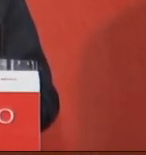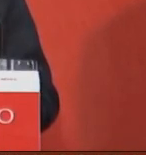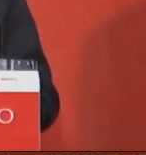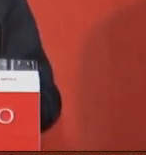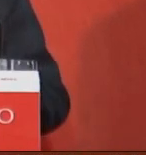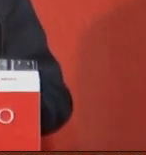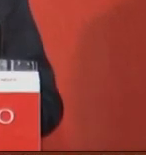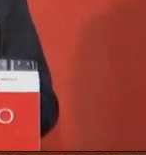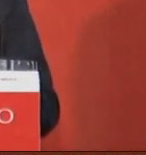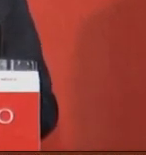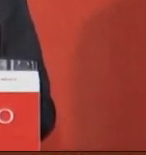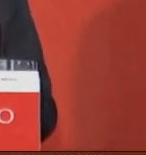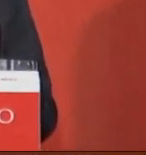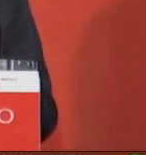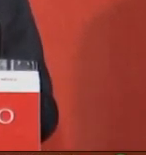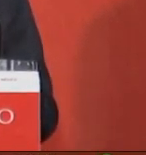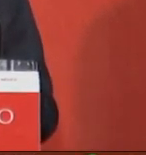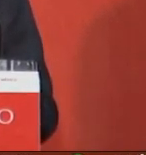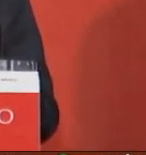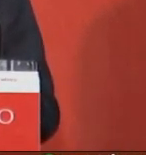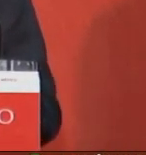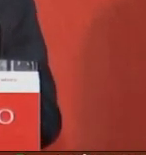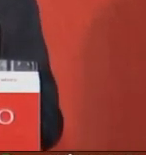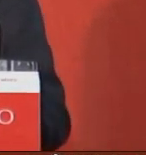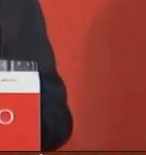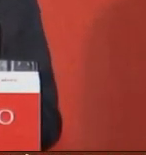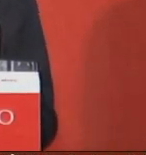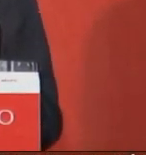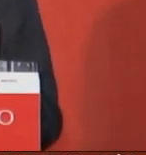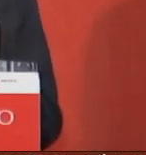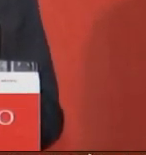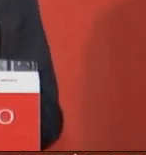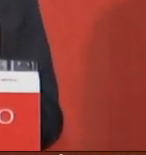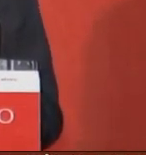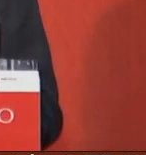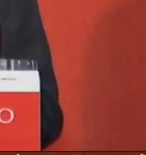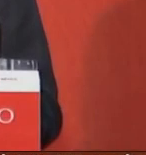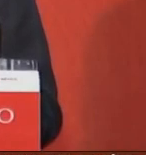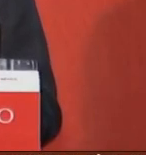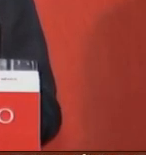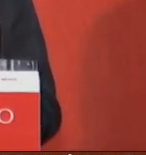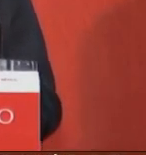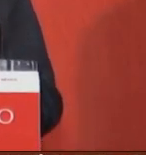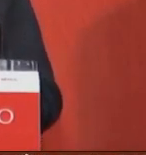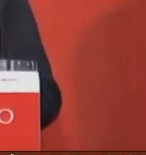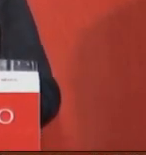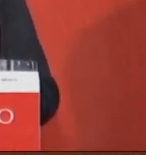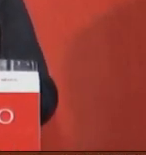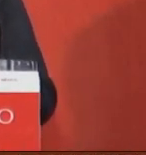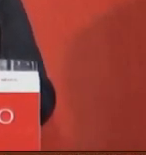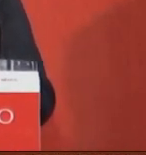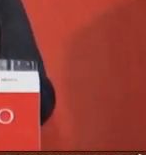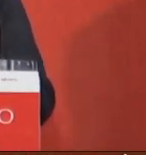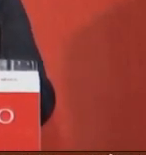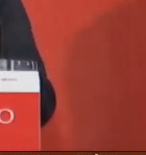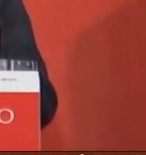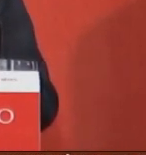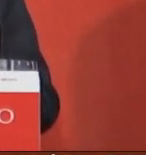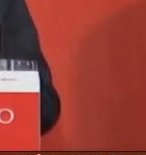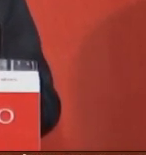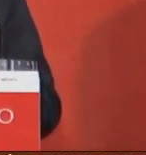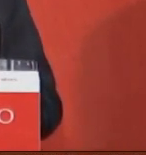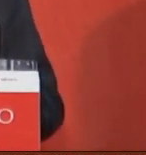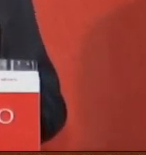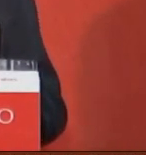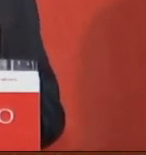asesinadas. Y a decir sí al respeto, sí a la inclusión, sí a la